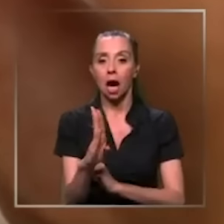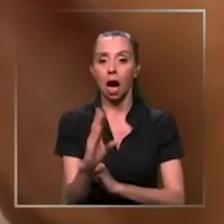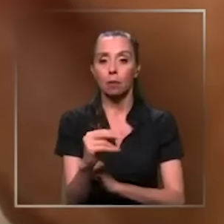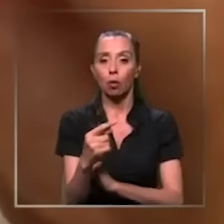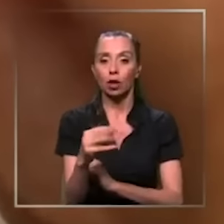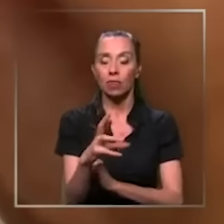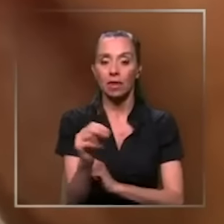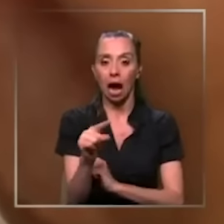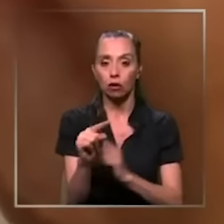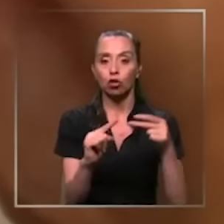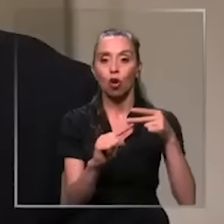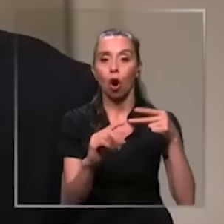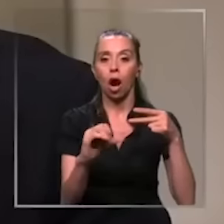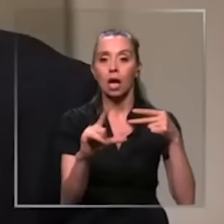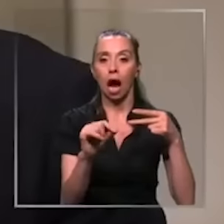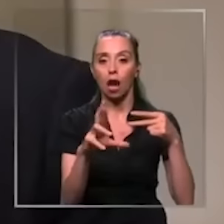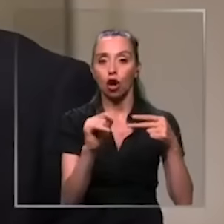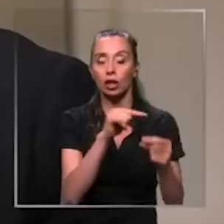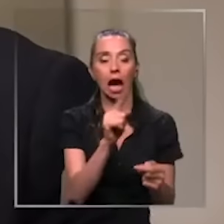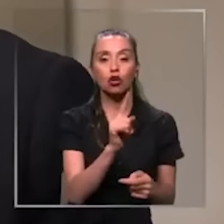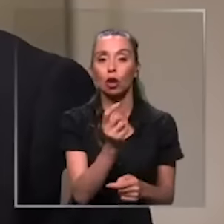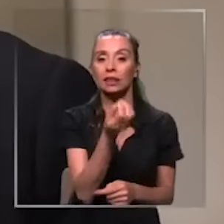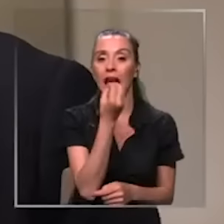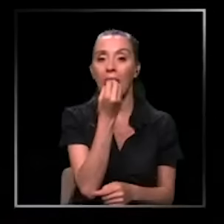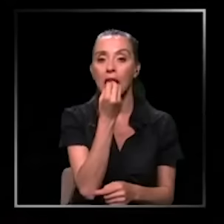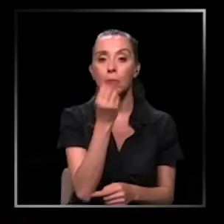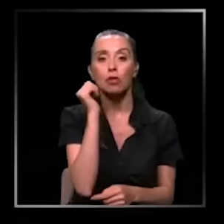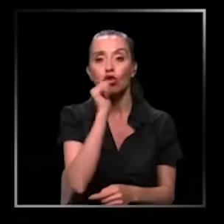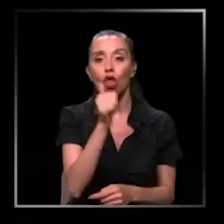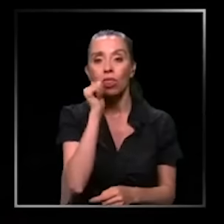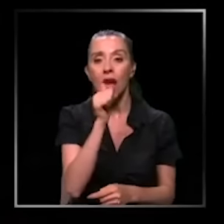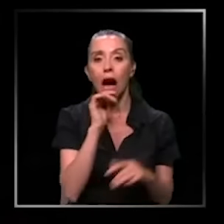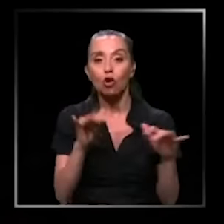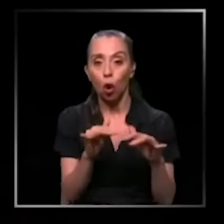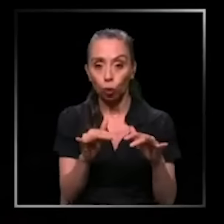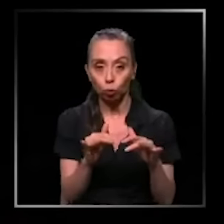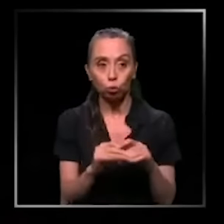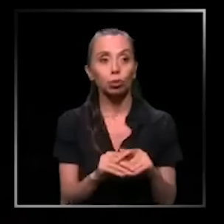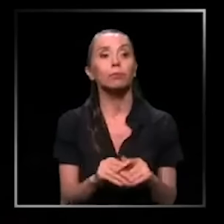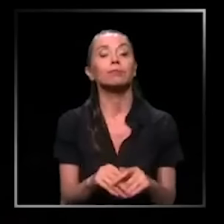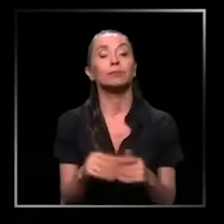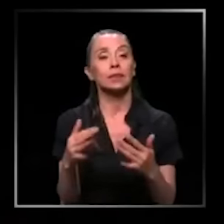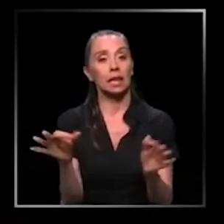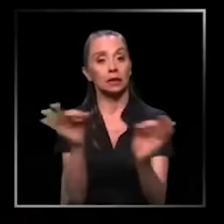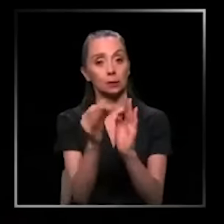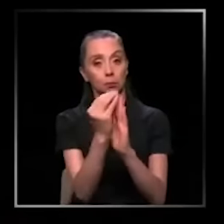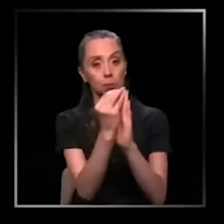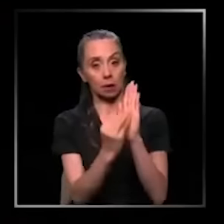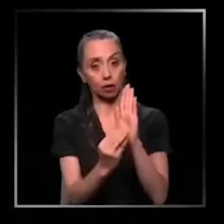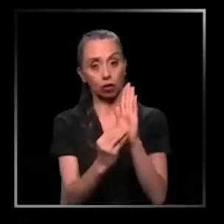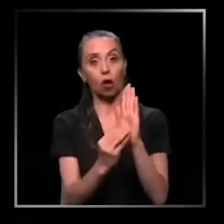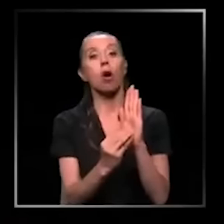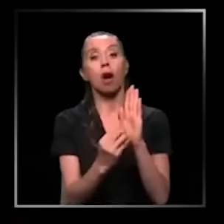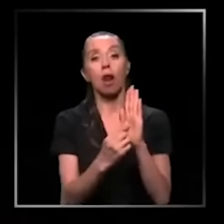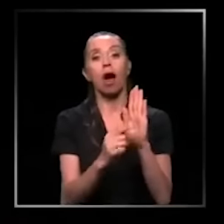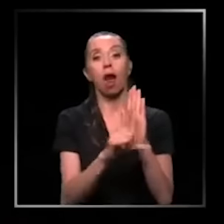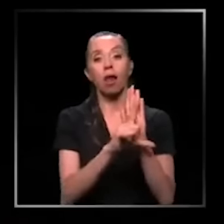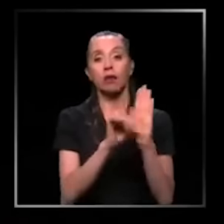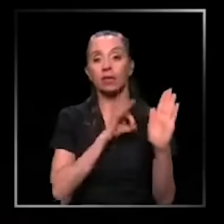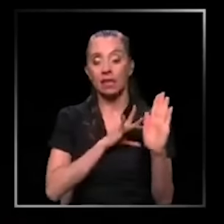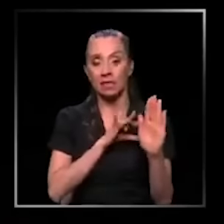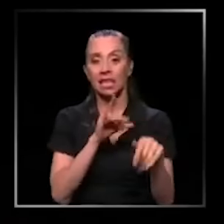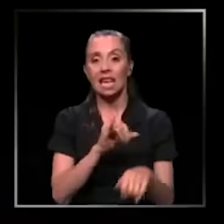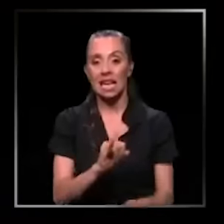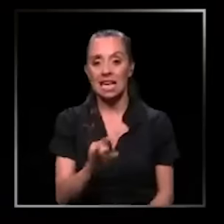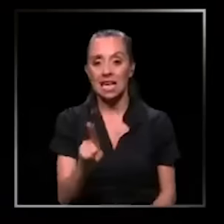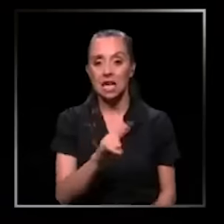calorías, pero no está destinado para ser un alimento de uso diario. De hecho, y tal como lo estipula la normativa chilena, las